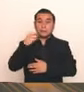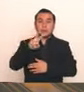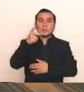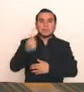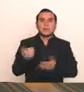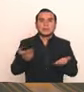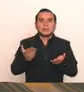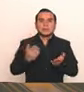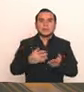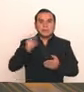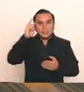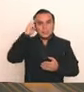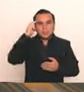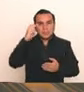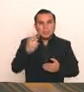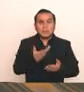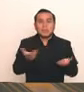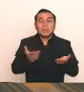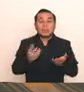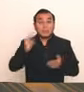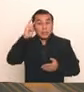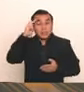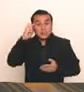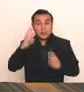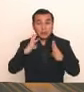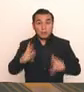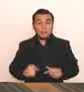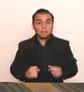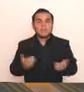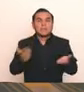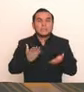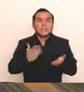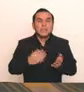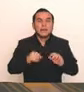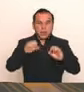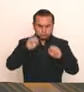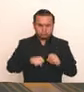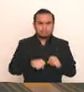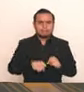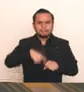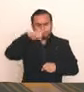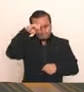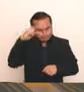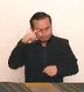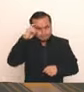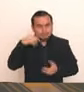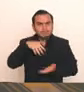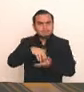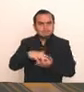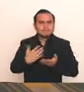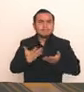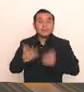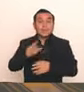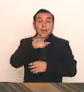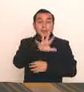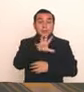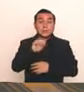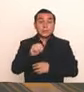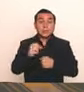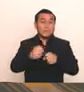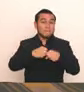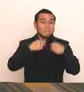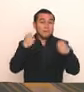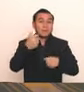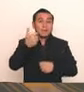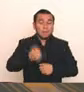muchos ya los toman presentados pero este es el único gobierno en el mundo que ha hecho esto invertimos 50 millones al mes durante el tiempo